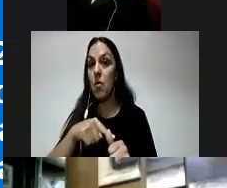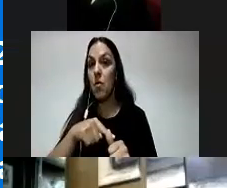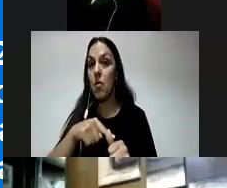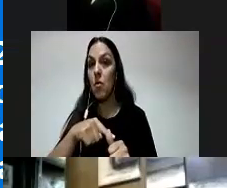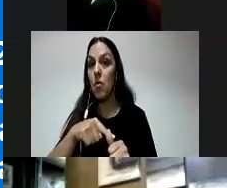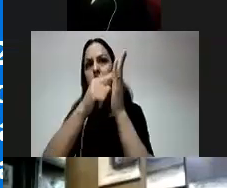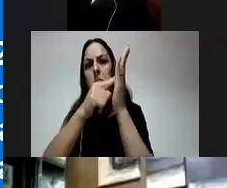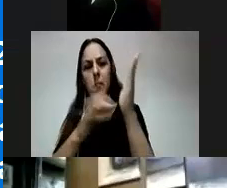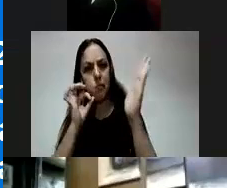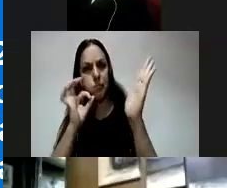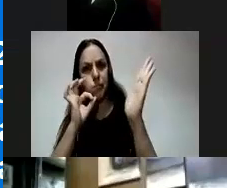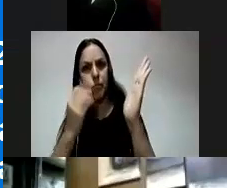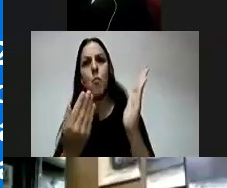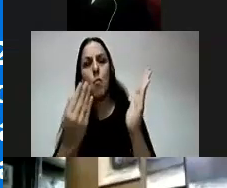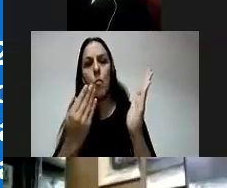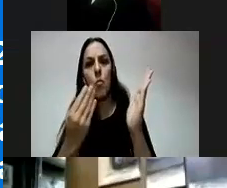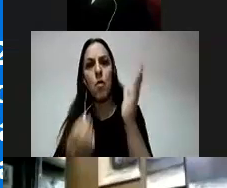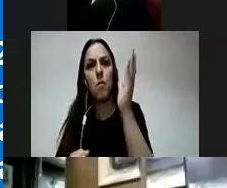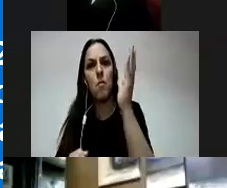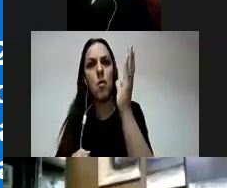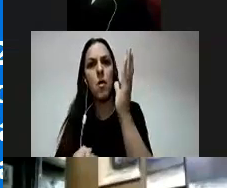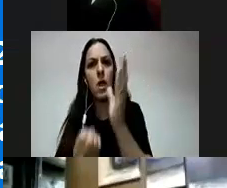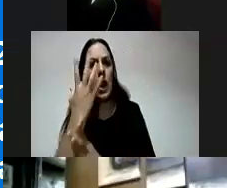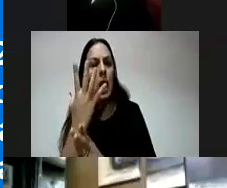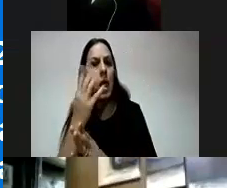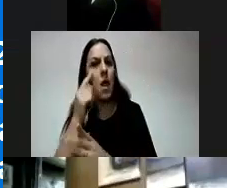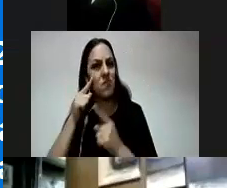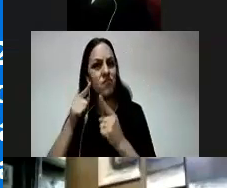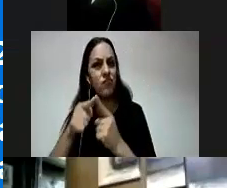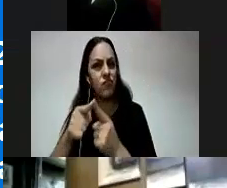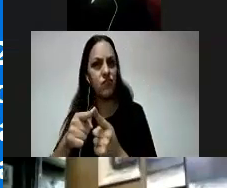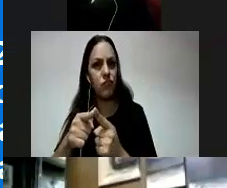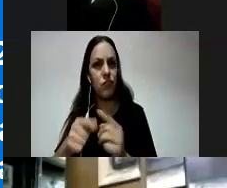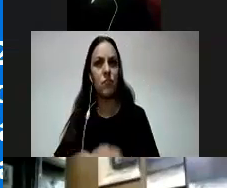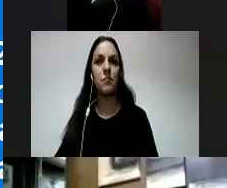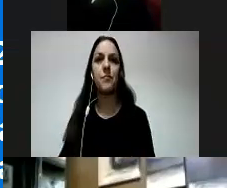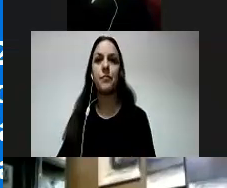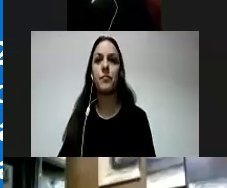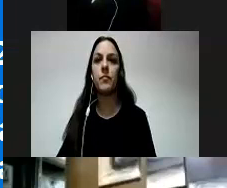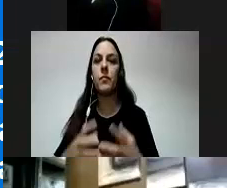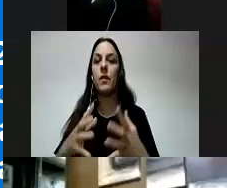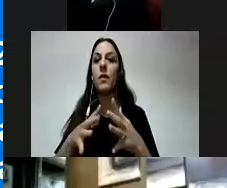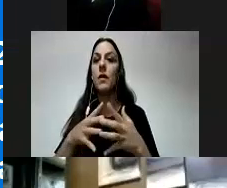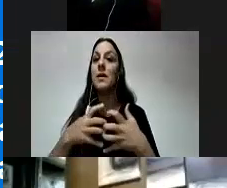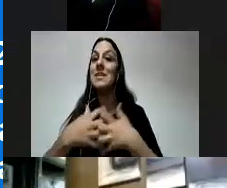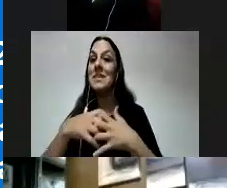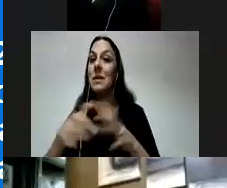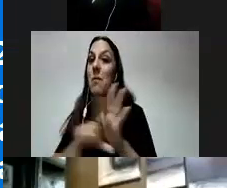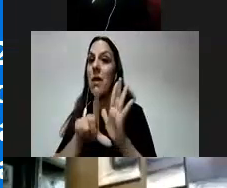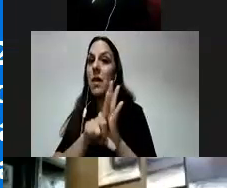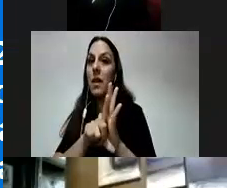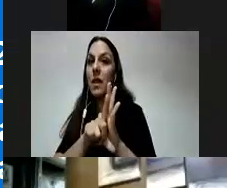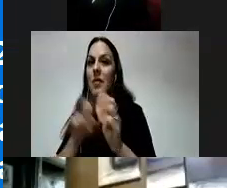causa, se puede formular algunas conclusiones preliminares o provisionales. El sistema legal de protección integral a las personas